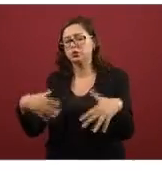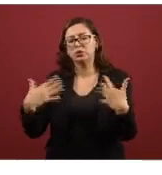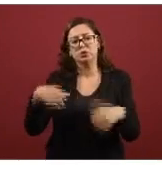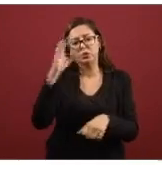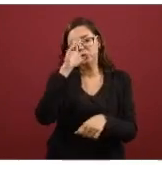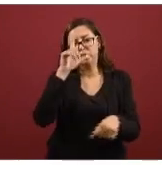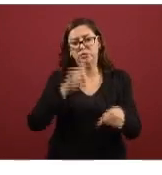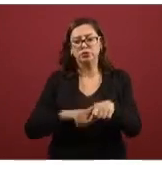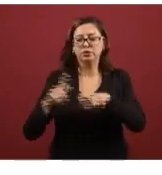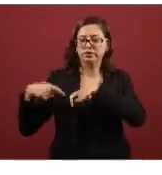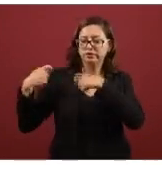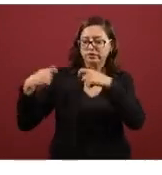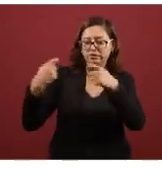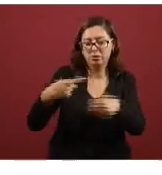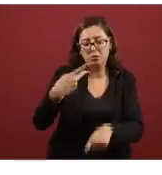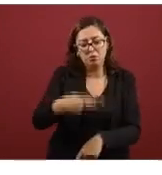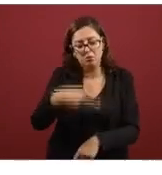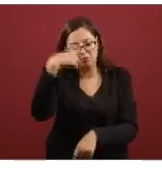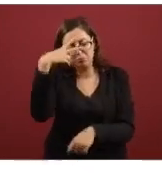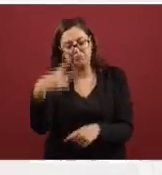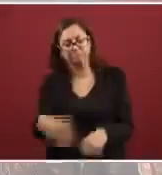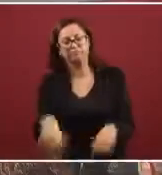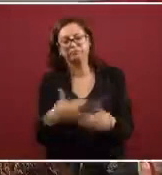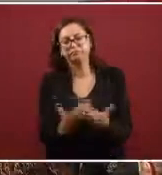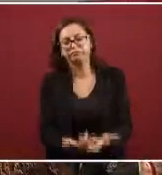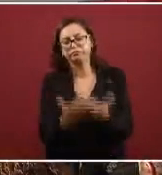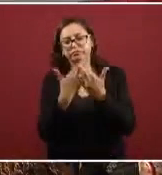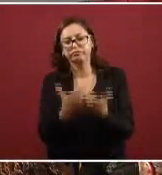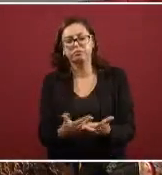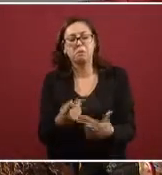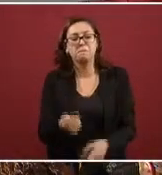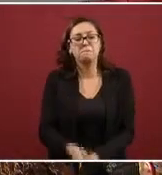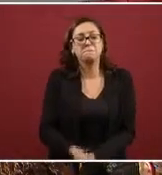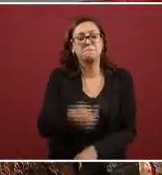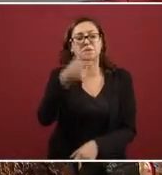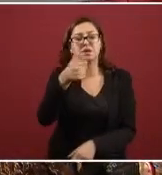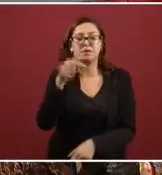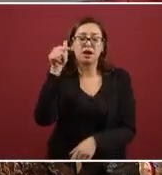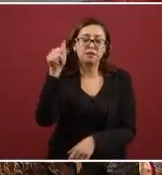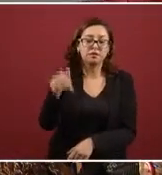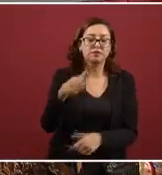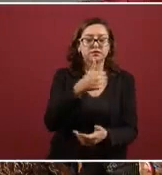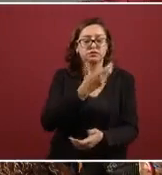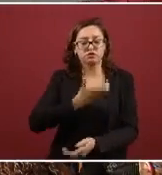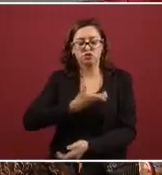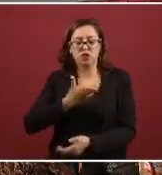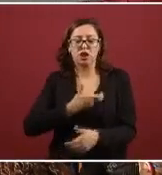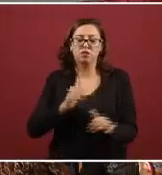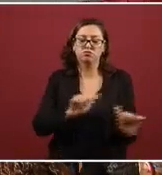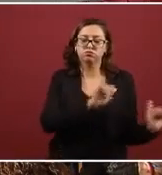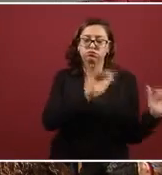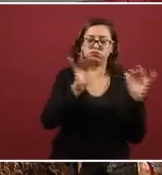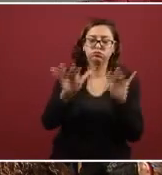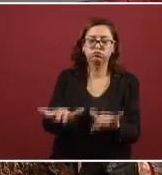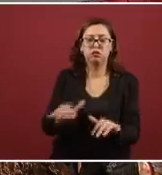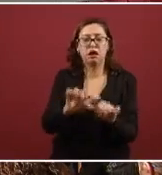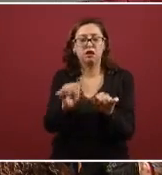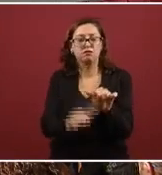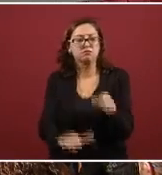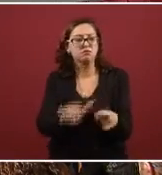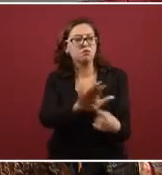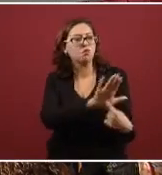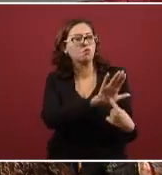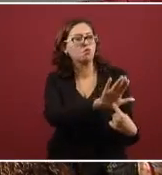de nuestro país. Por primera vez, el Zócalo va a ser la sede de una manifestación artística sin precedentes por la